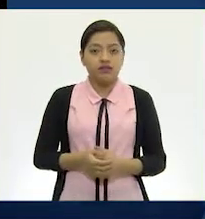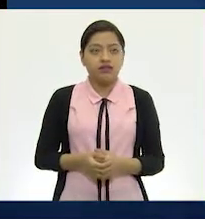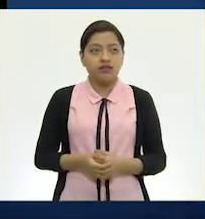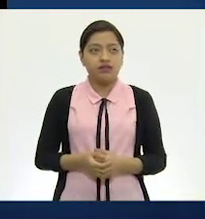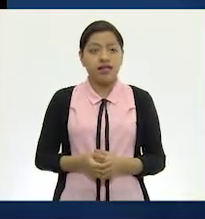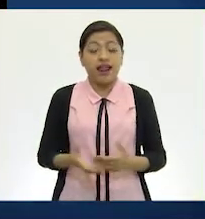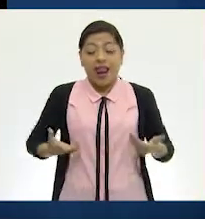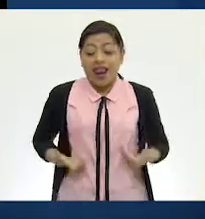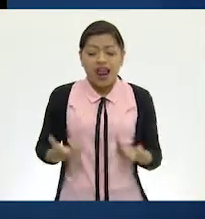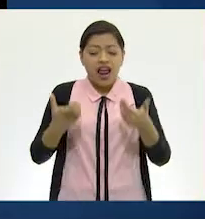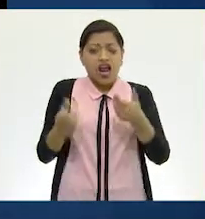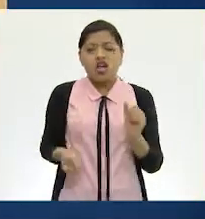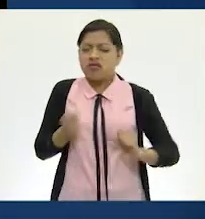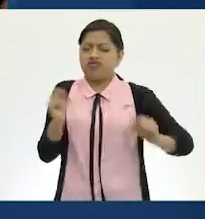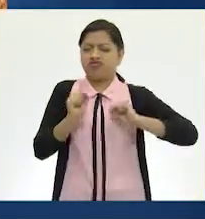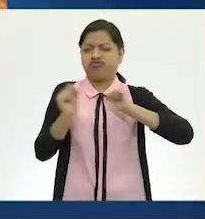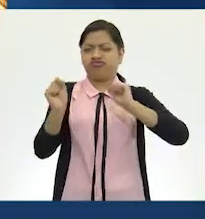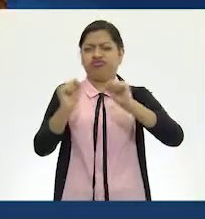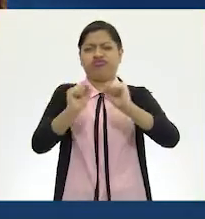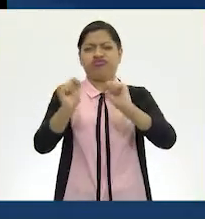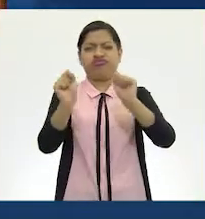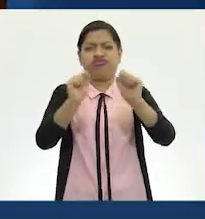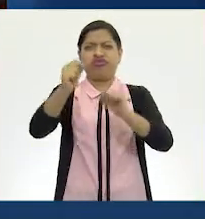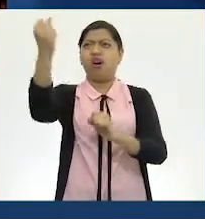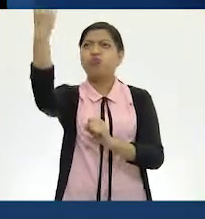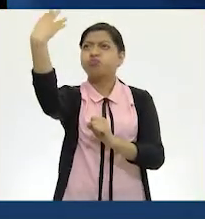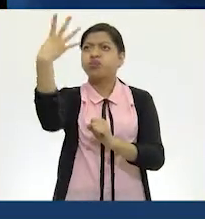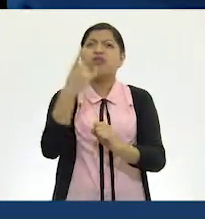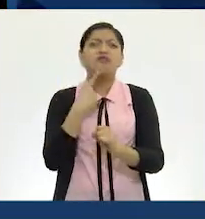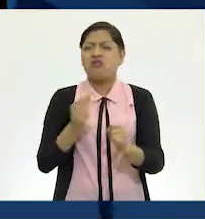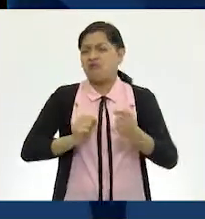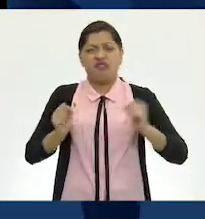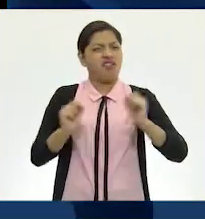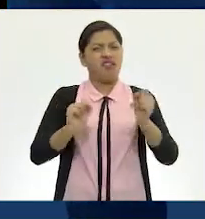todas las calles, pasando peligrosamente los semáforos. En eso